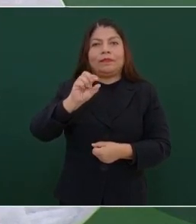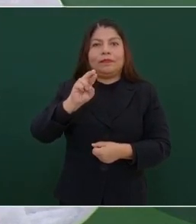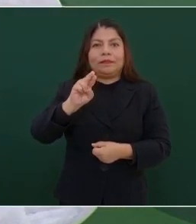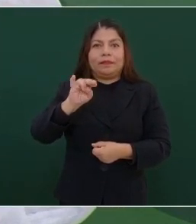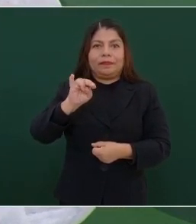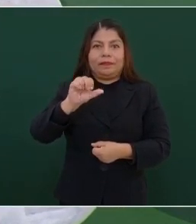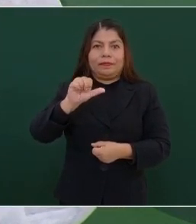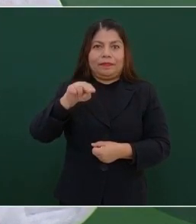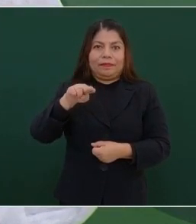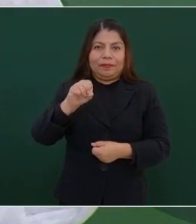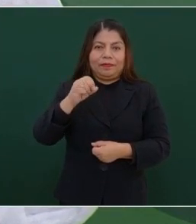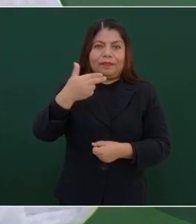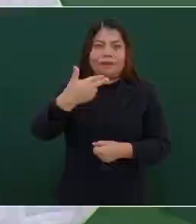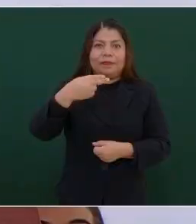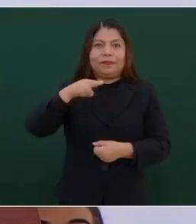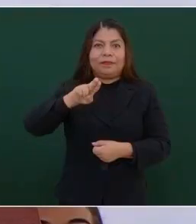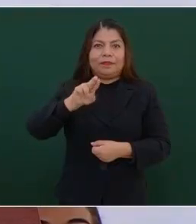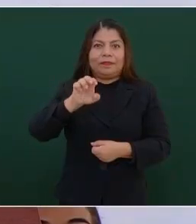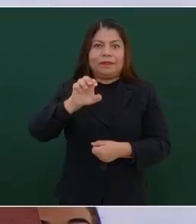obtuvo el ascenso